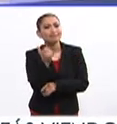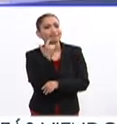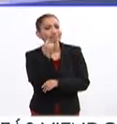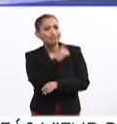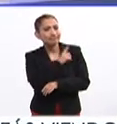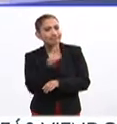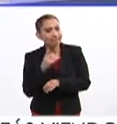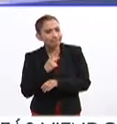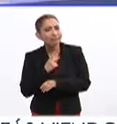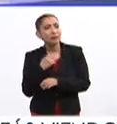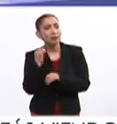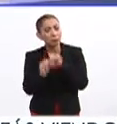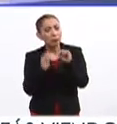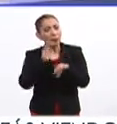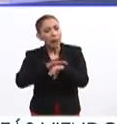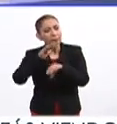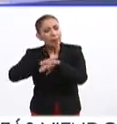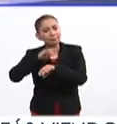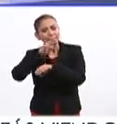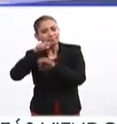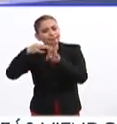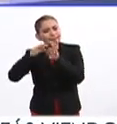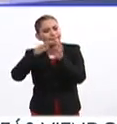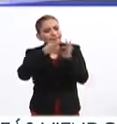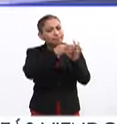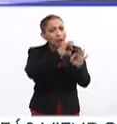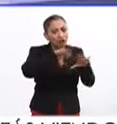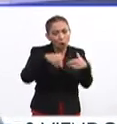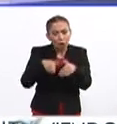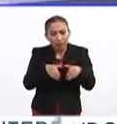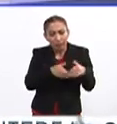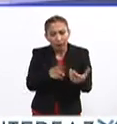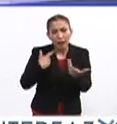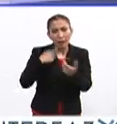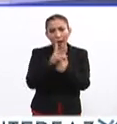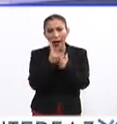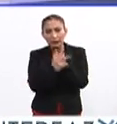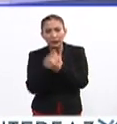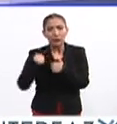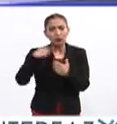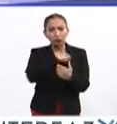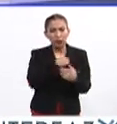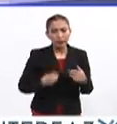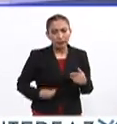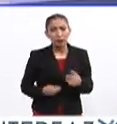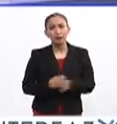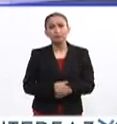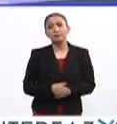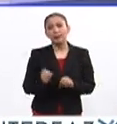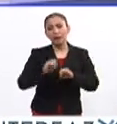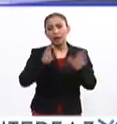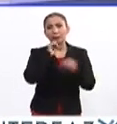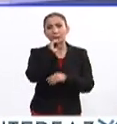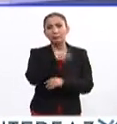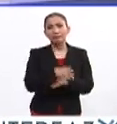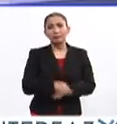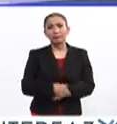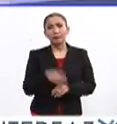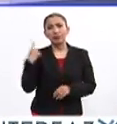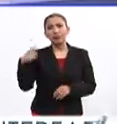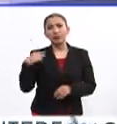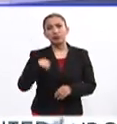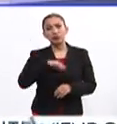esfuerzos que hay que ir asentando poco a poco en nuestras comunidades, en nuestros países, en nuestros municipios y por supuesto